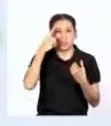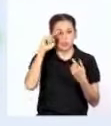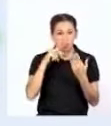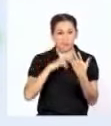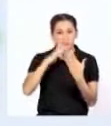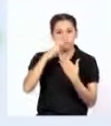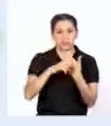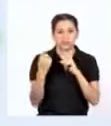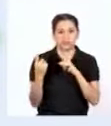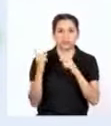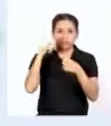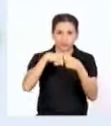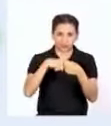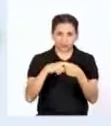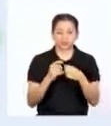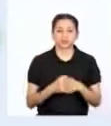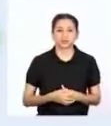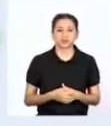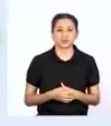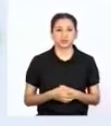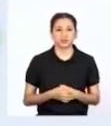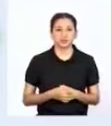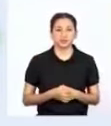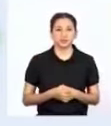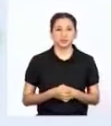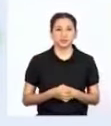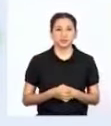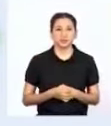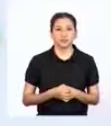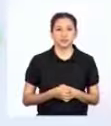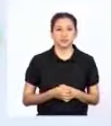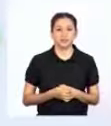nuestro proyecto participativo.